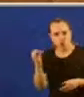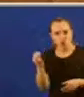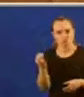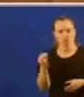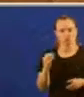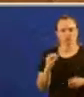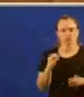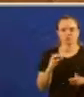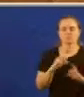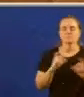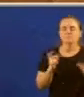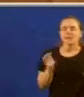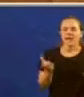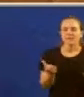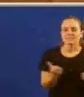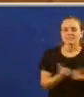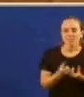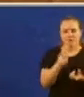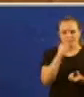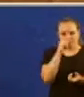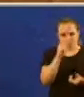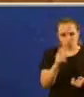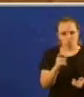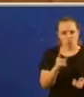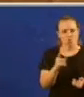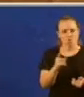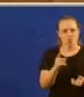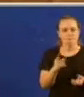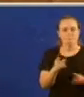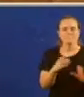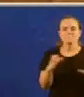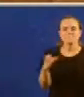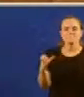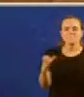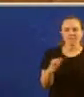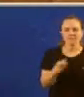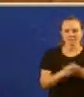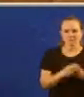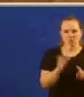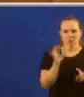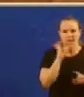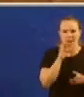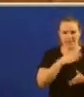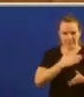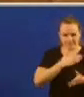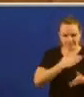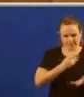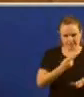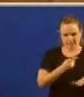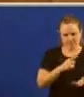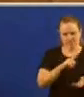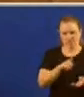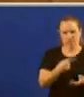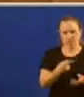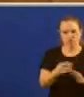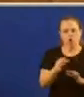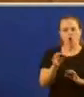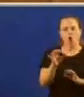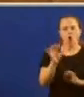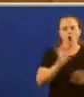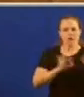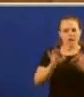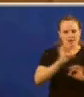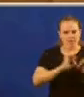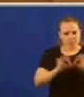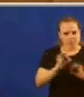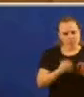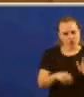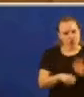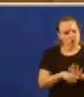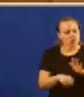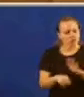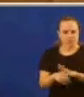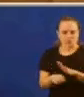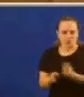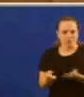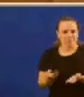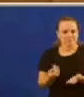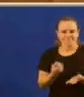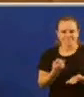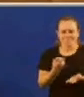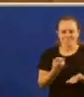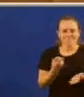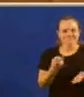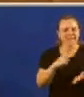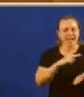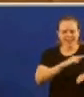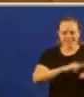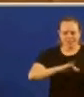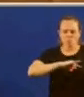Partido Galeguista e que logo continuaron outras organizacións que seguimos defendendo a idea de Galiza como un proxecto